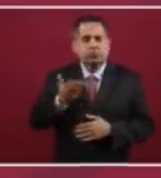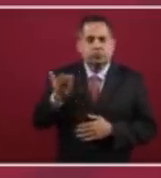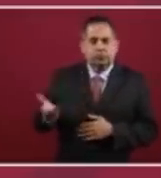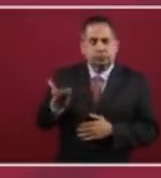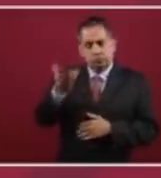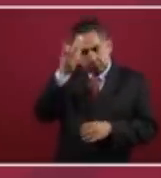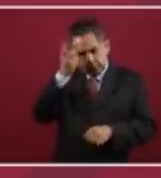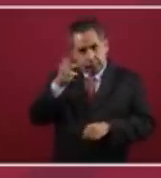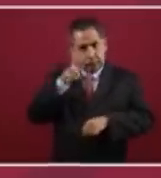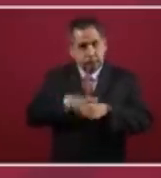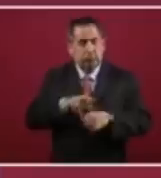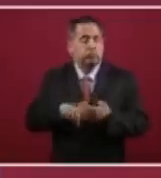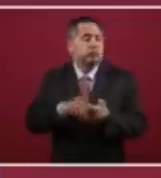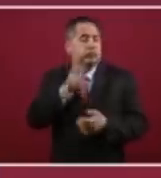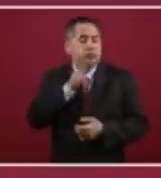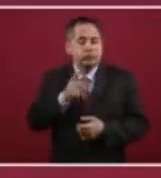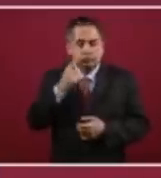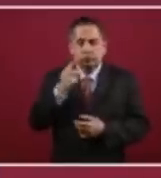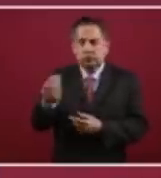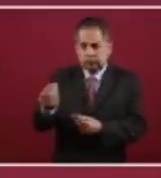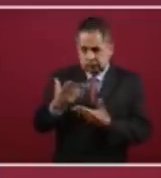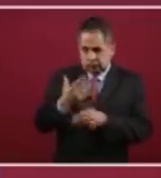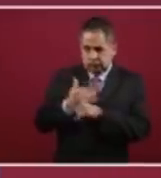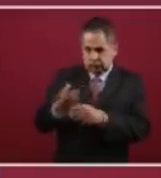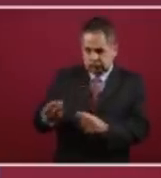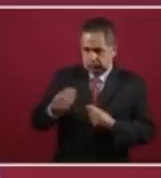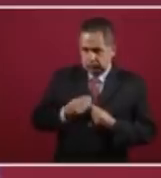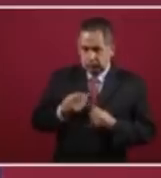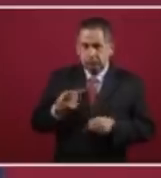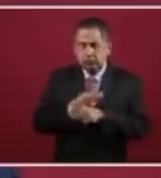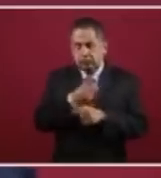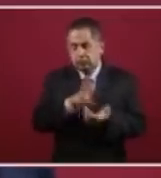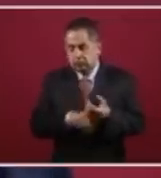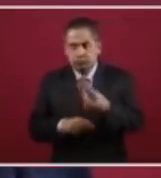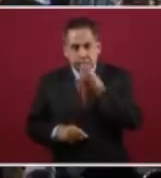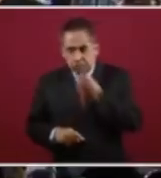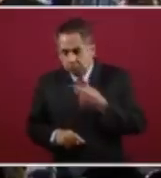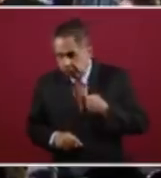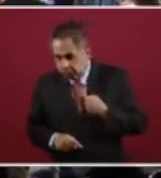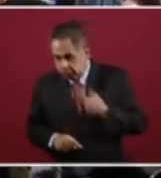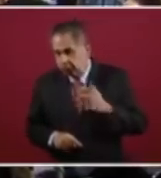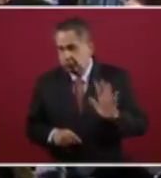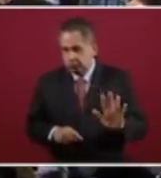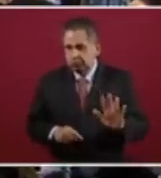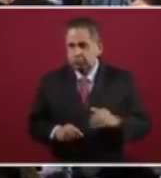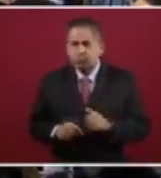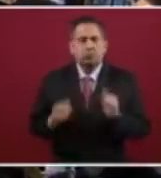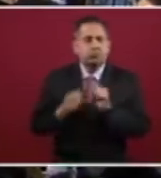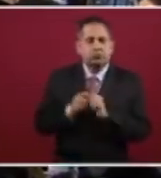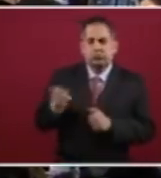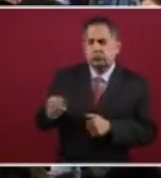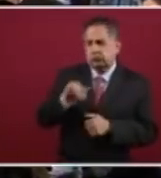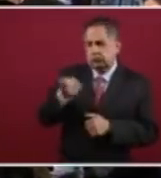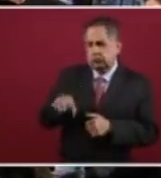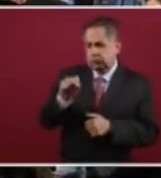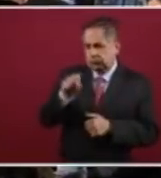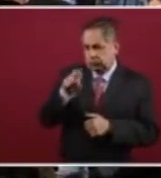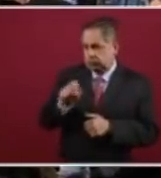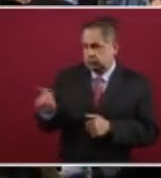al director de Pemex que me informe sobre esto que estás planteando. Y con Jesús. Le doy la información.